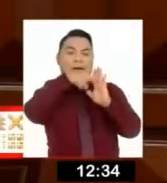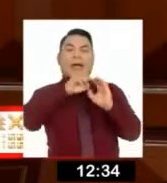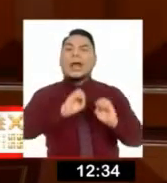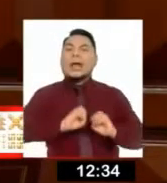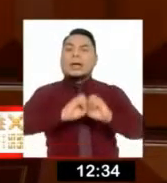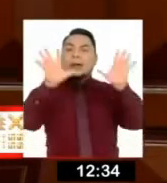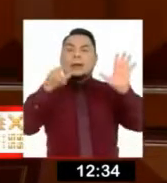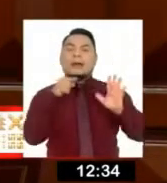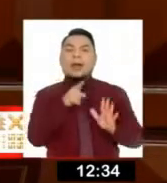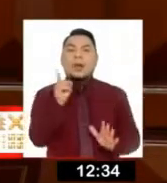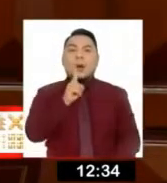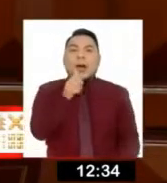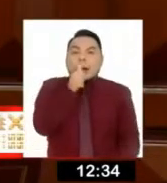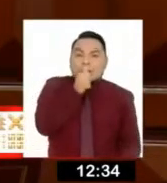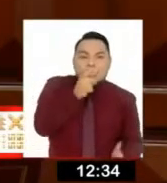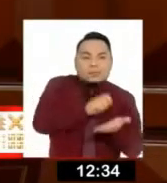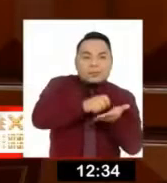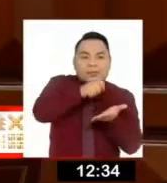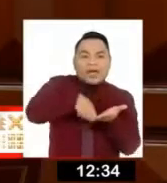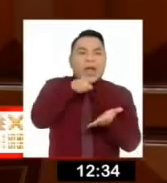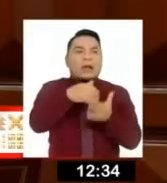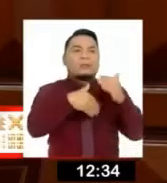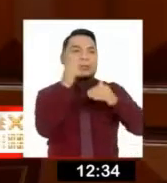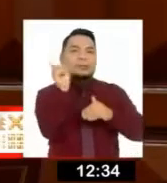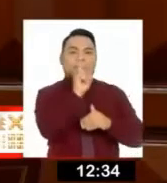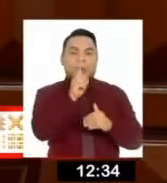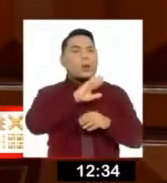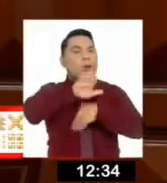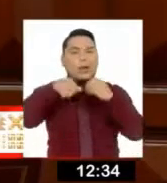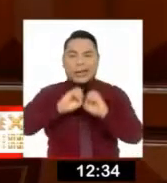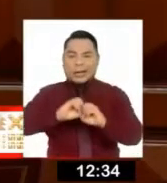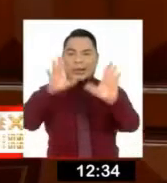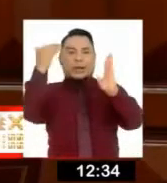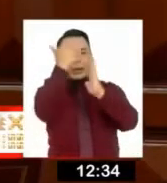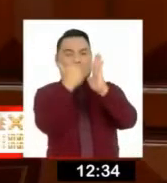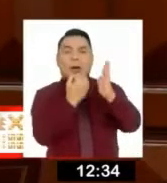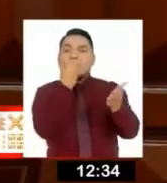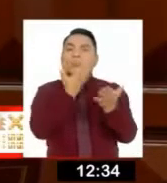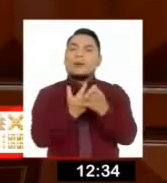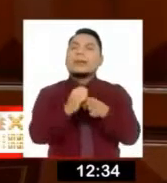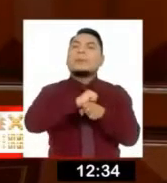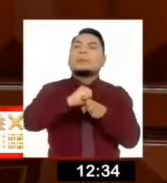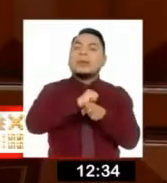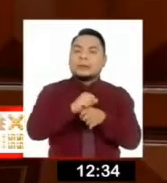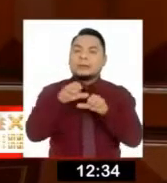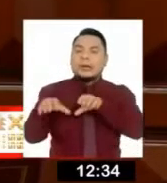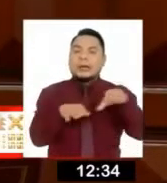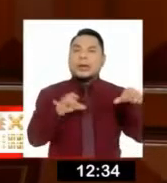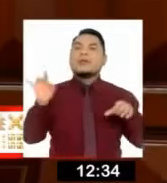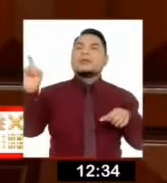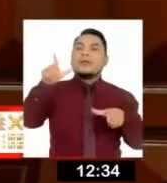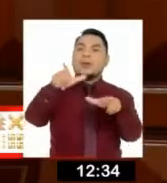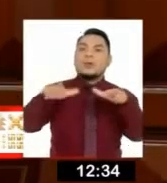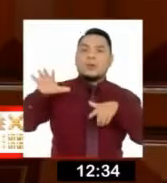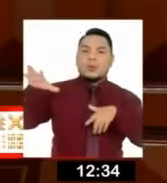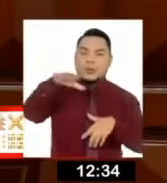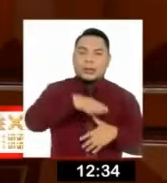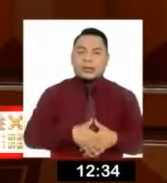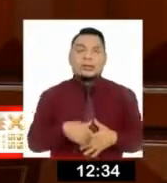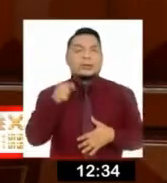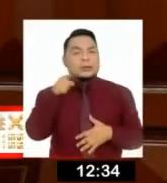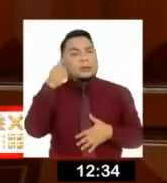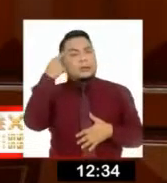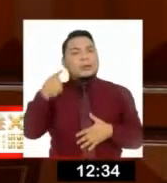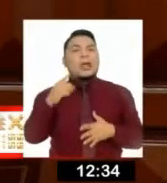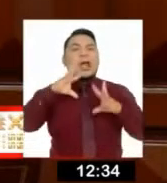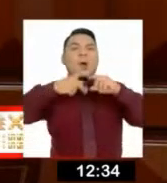sin sorpresas para los actores, utilizando las buenas prácticas que se dan en otros escenarios,